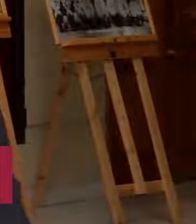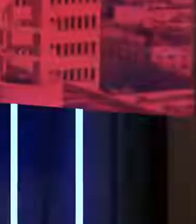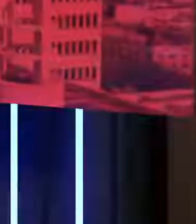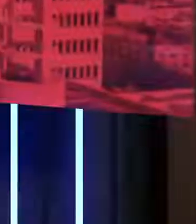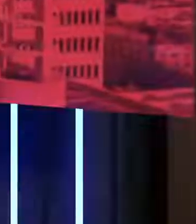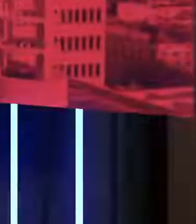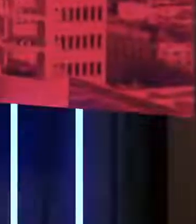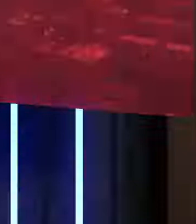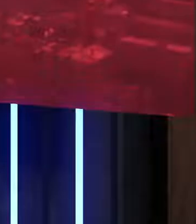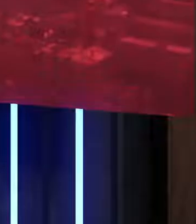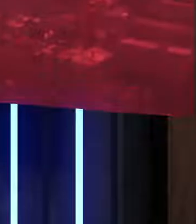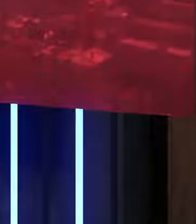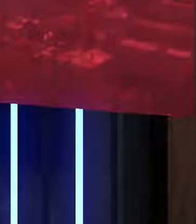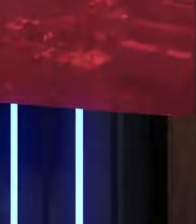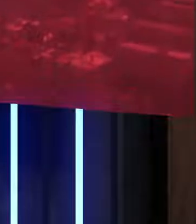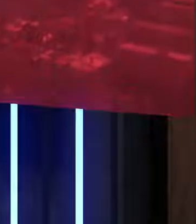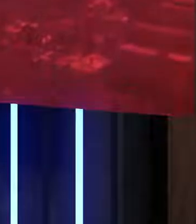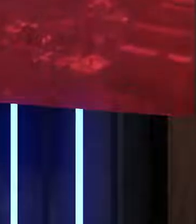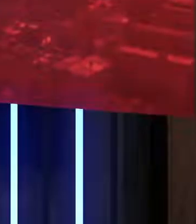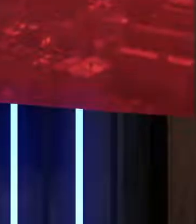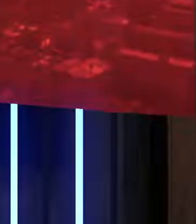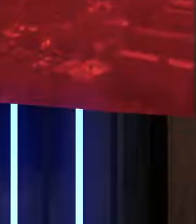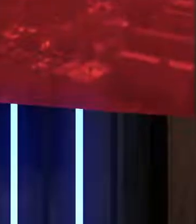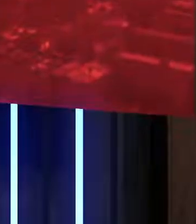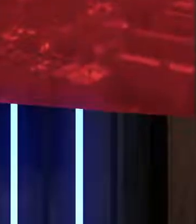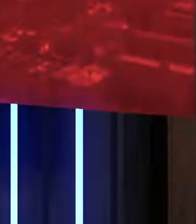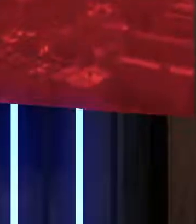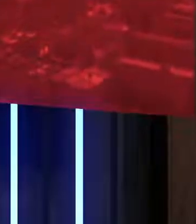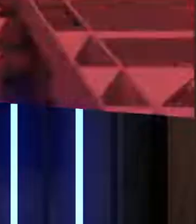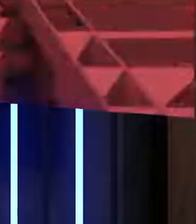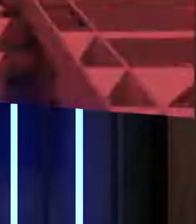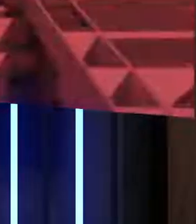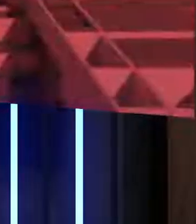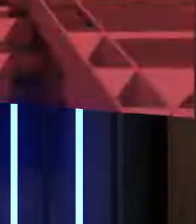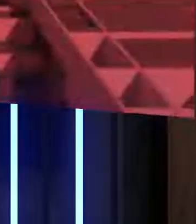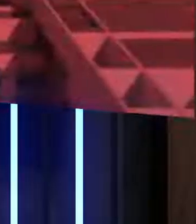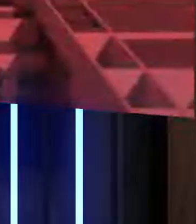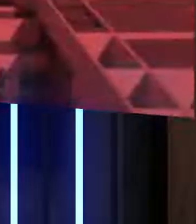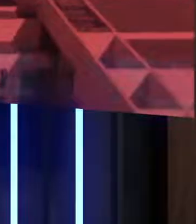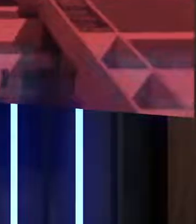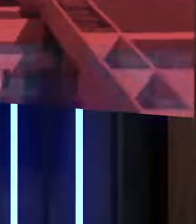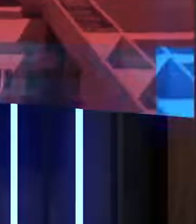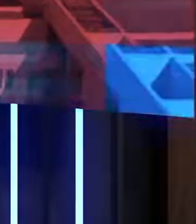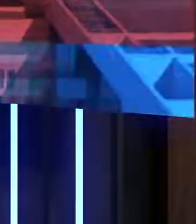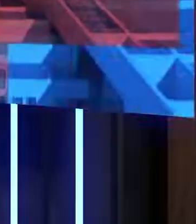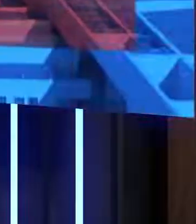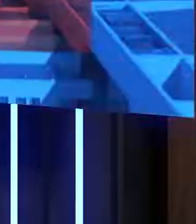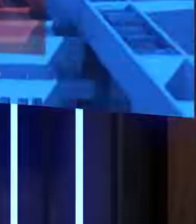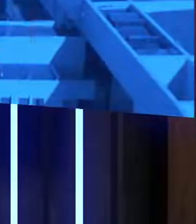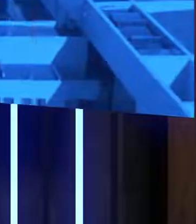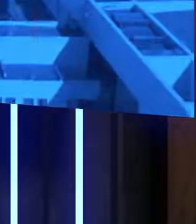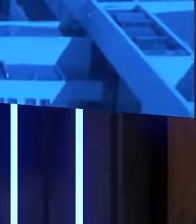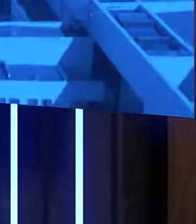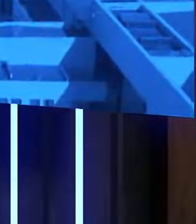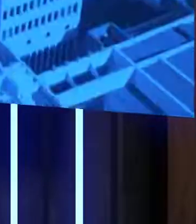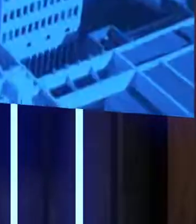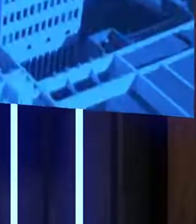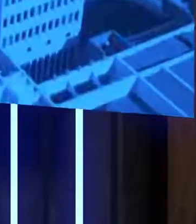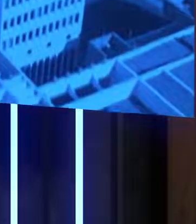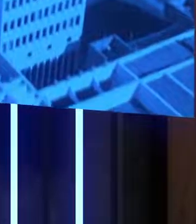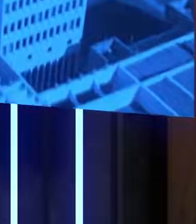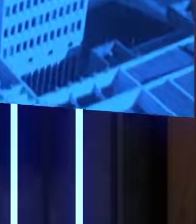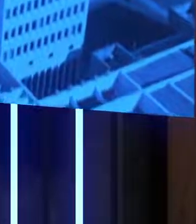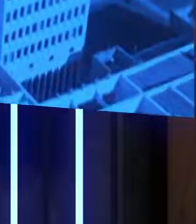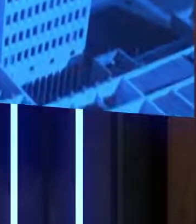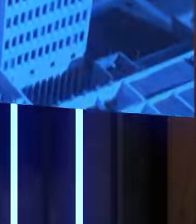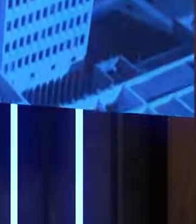aprobó. El mayor gasto fiscal que irrogue la aplicación de esta ley durante el primer año presupuestario de vigencia se financiará